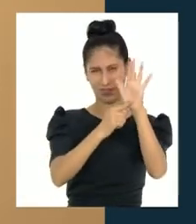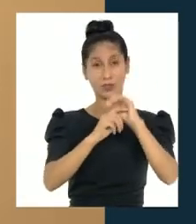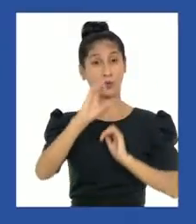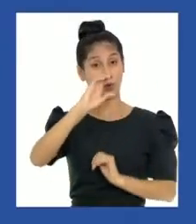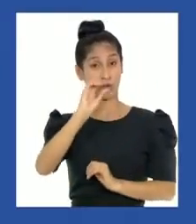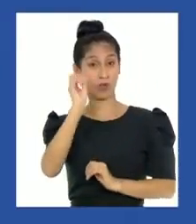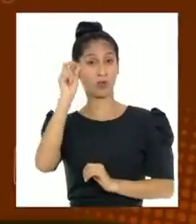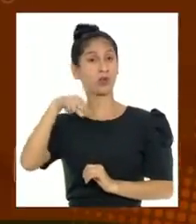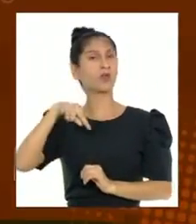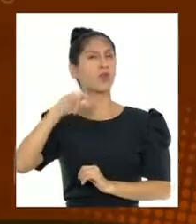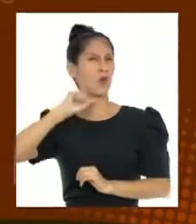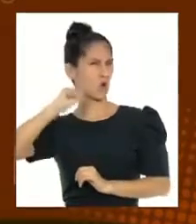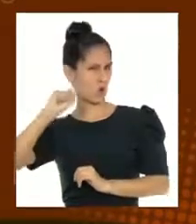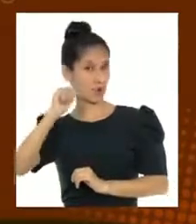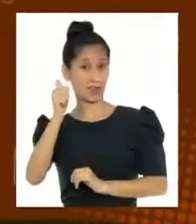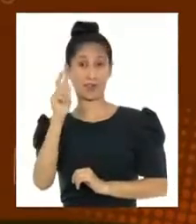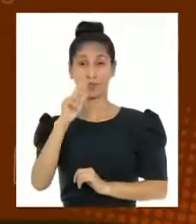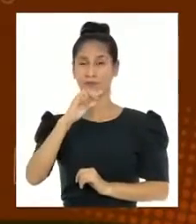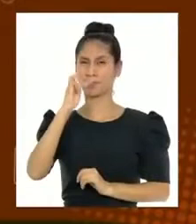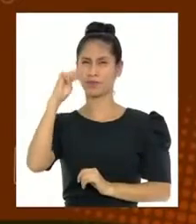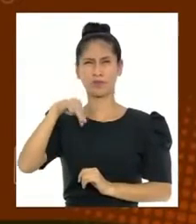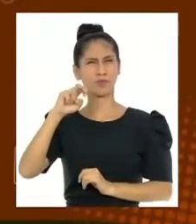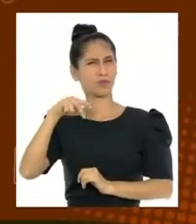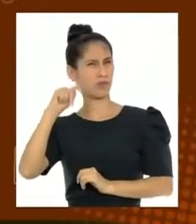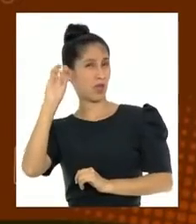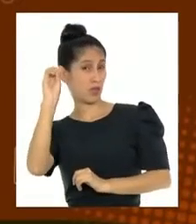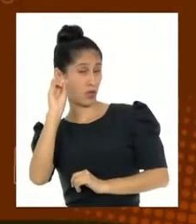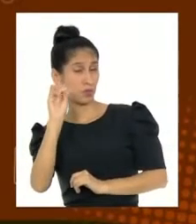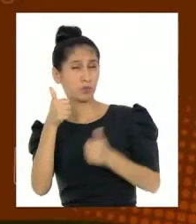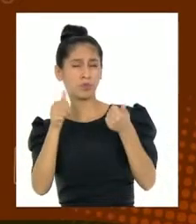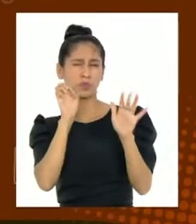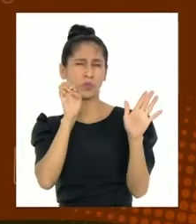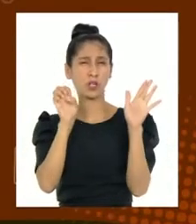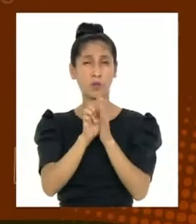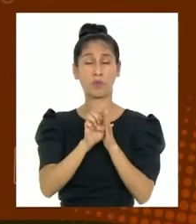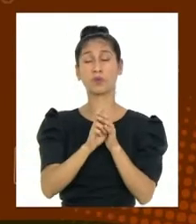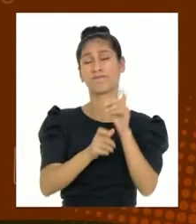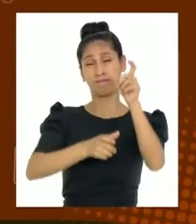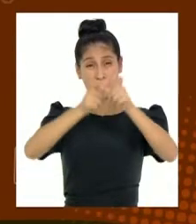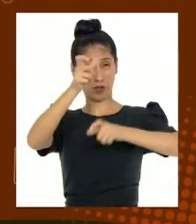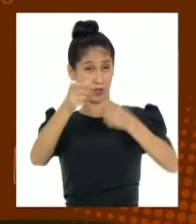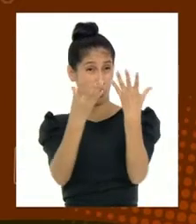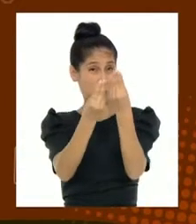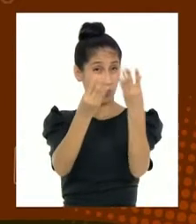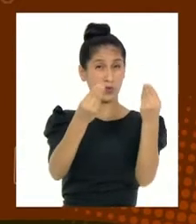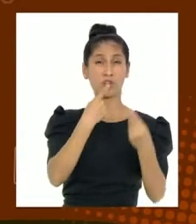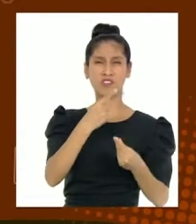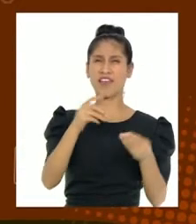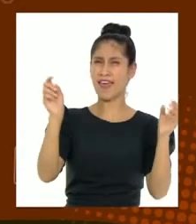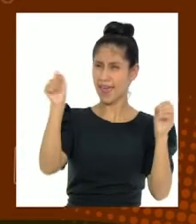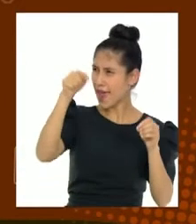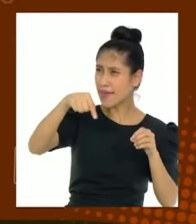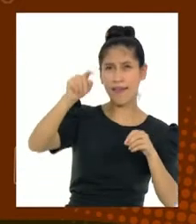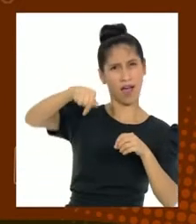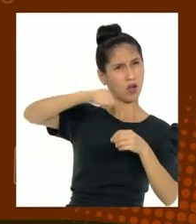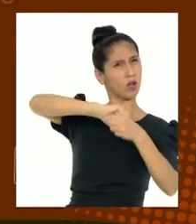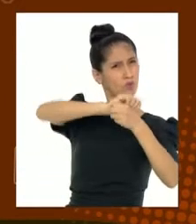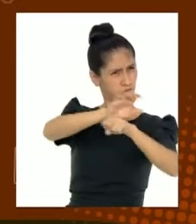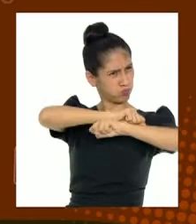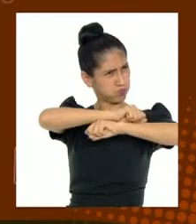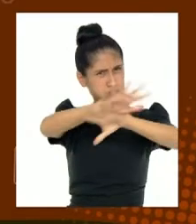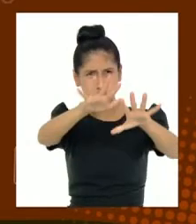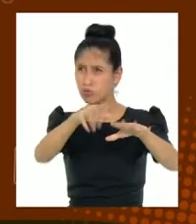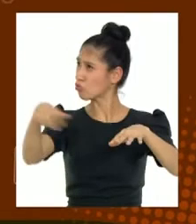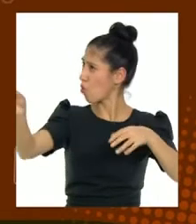contraargumento. Muchos podrían decir que es irresponsable promover el fútbol en plena crisis